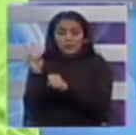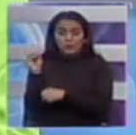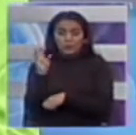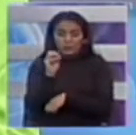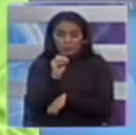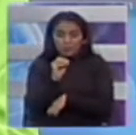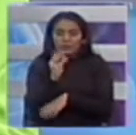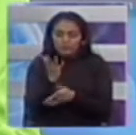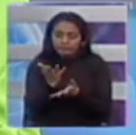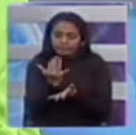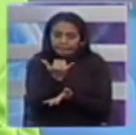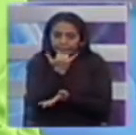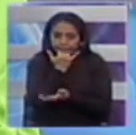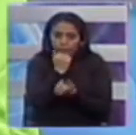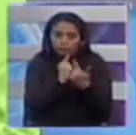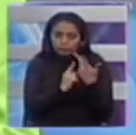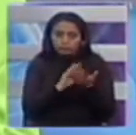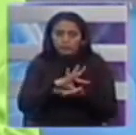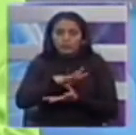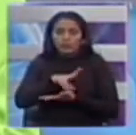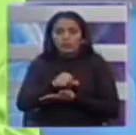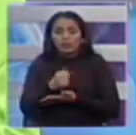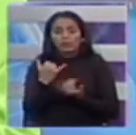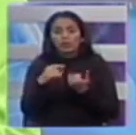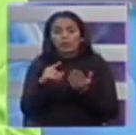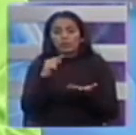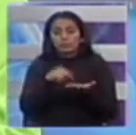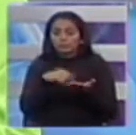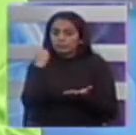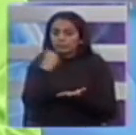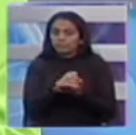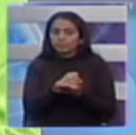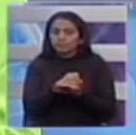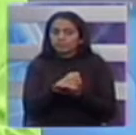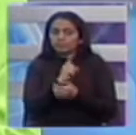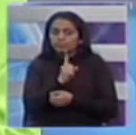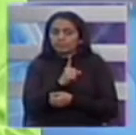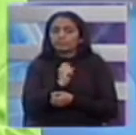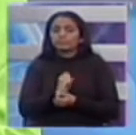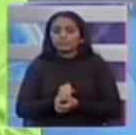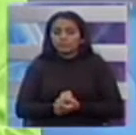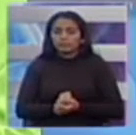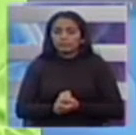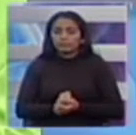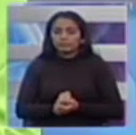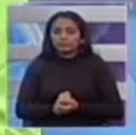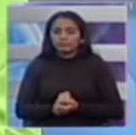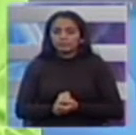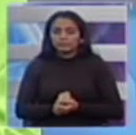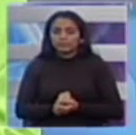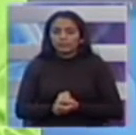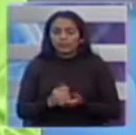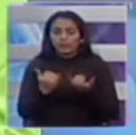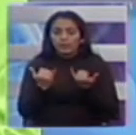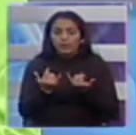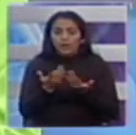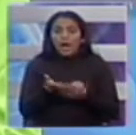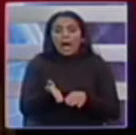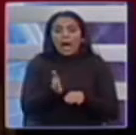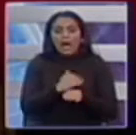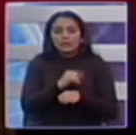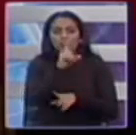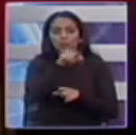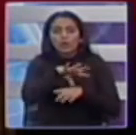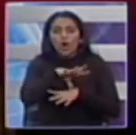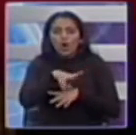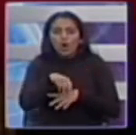Integral Penal, que por fin tipifica delitos que pleno siglo XXI no constaban dentro de nuestra legislación y por lo tanto no eran sancionados.